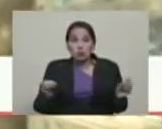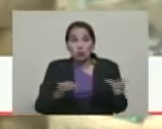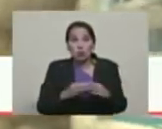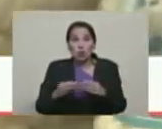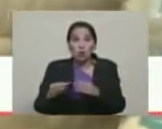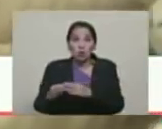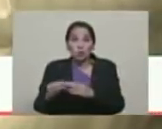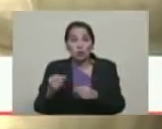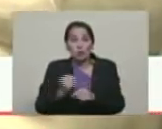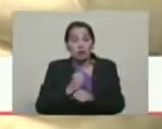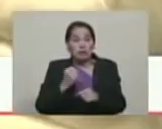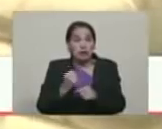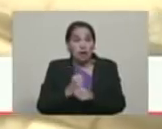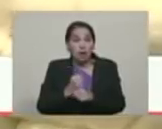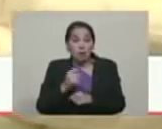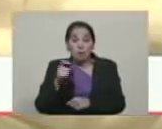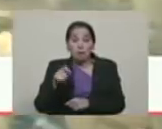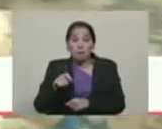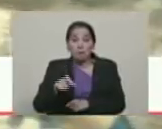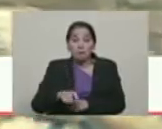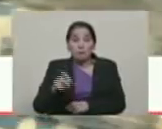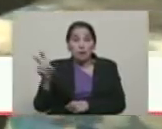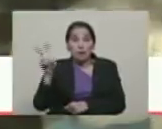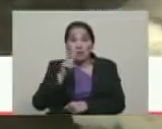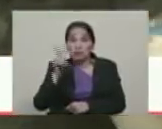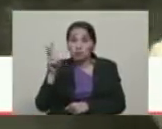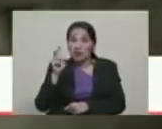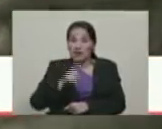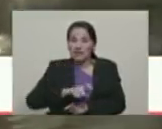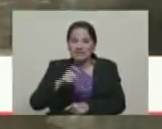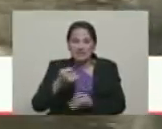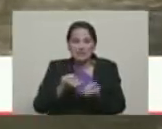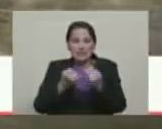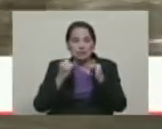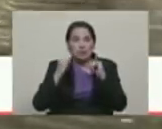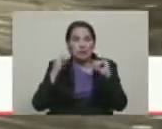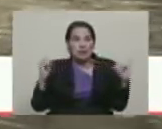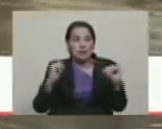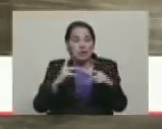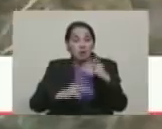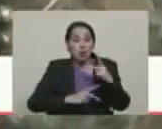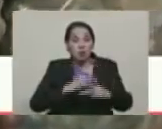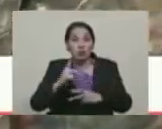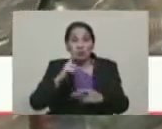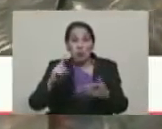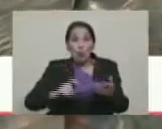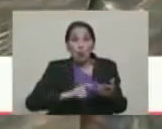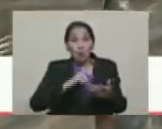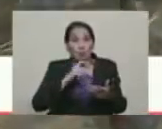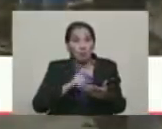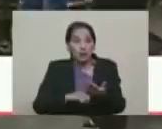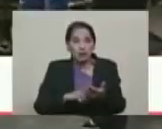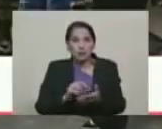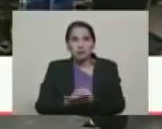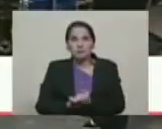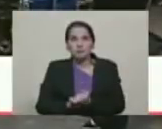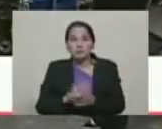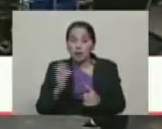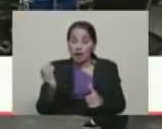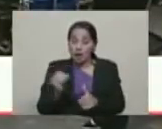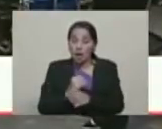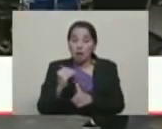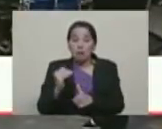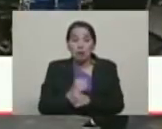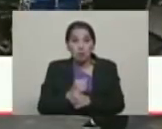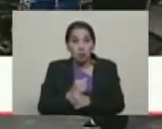porque Venezuela tiene que lograr su independencia productiva completa y la vamos a lograr, la vamos a lograr, la